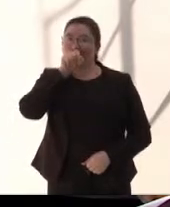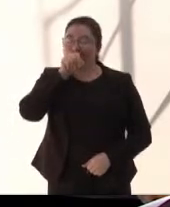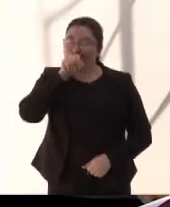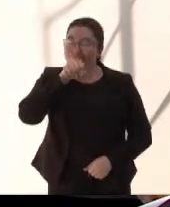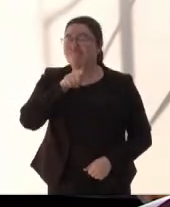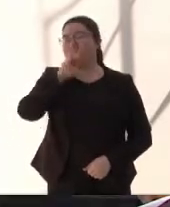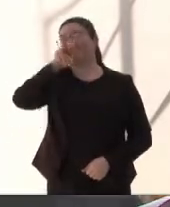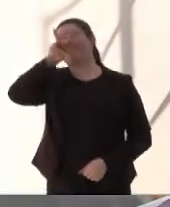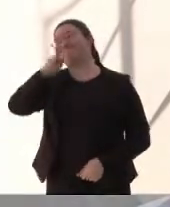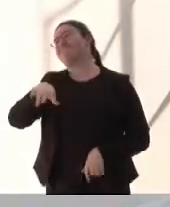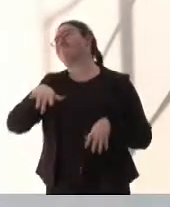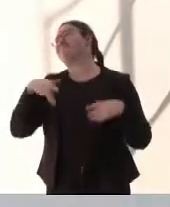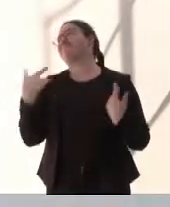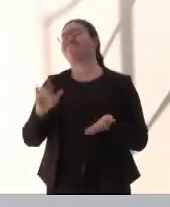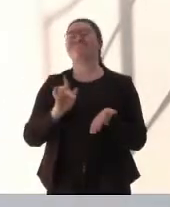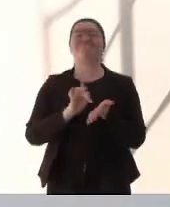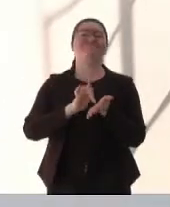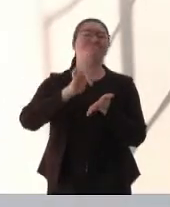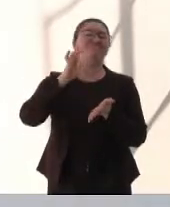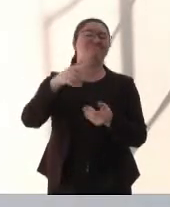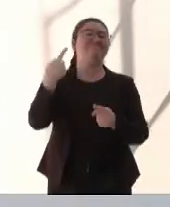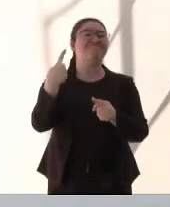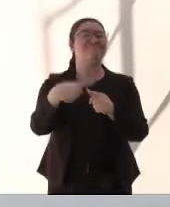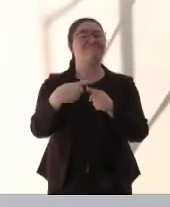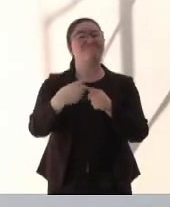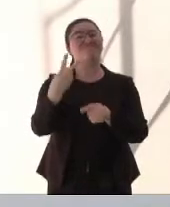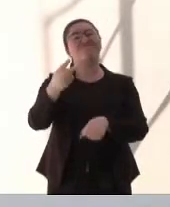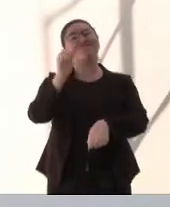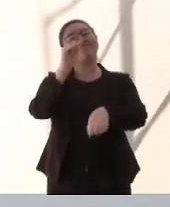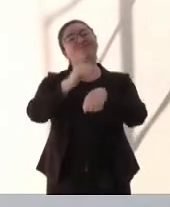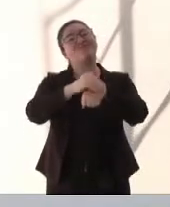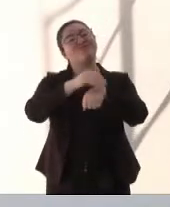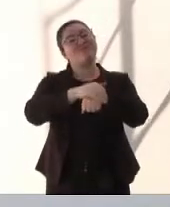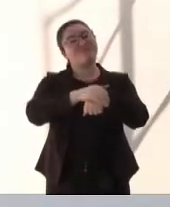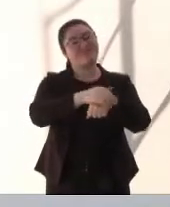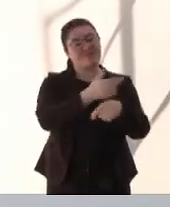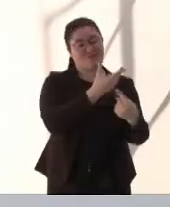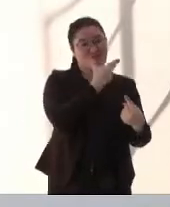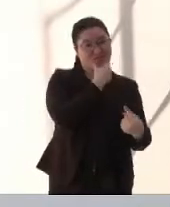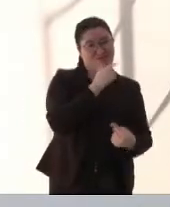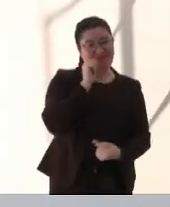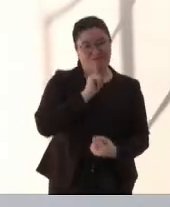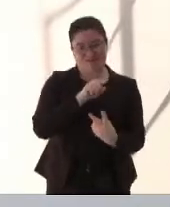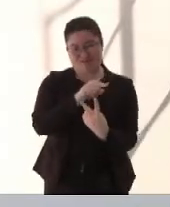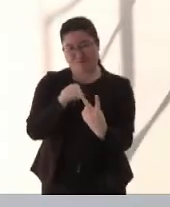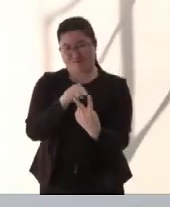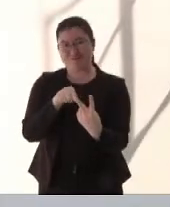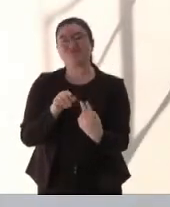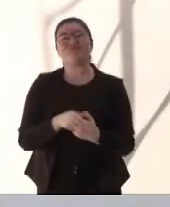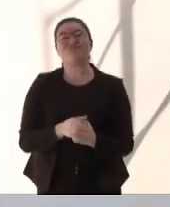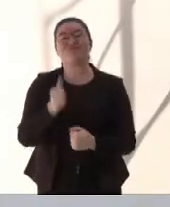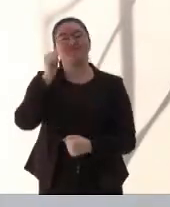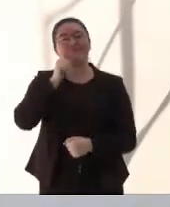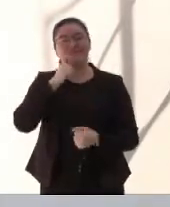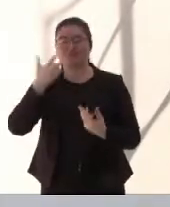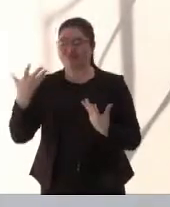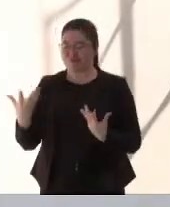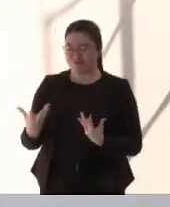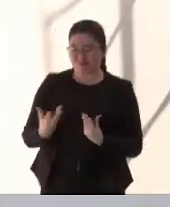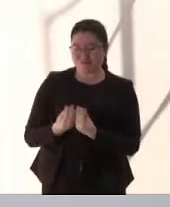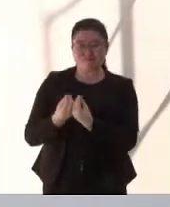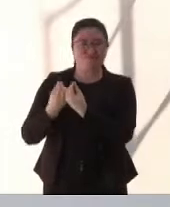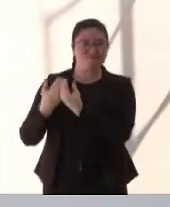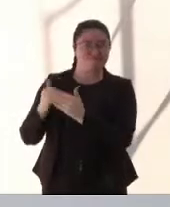un agradecimiento y una bienvenida a dos amiga y amigo, ¿sí? Que como dicen, hemos caminado juntos hace mucho